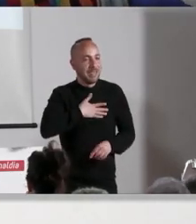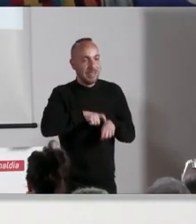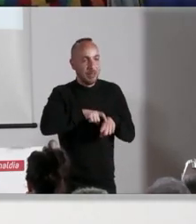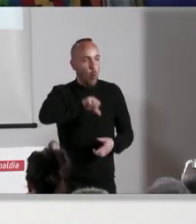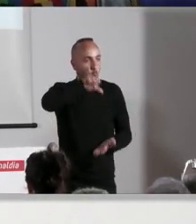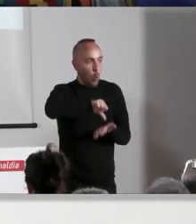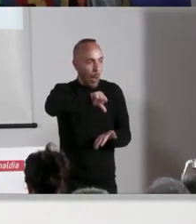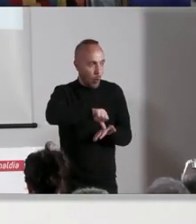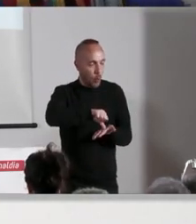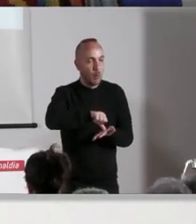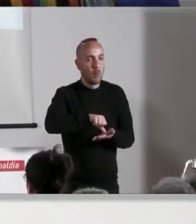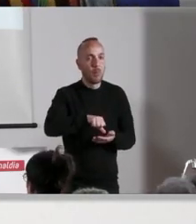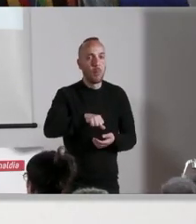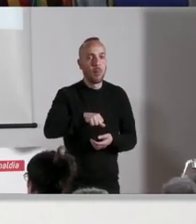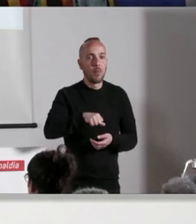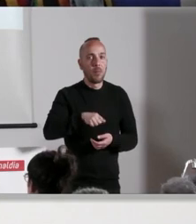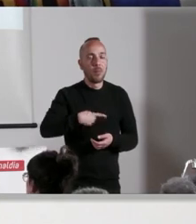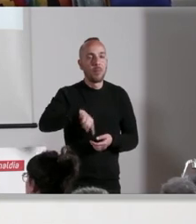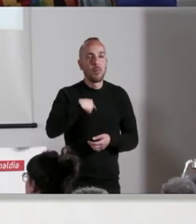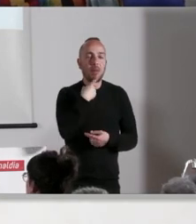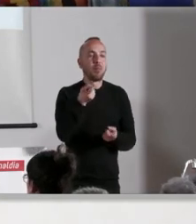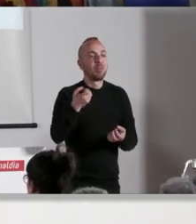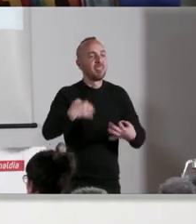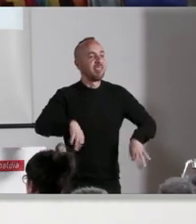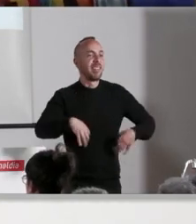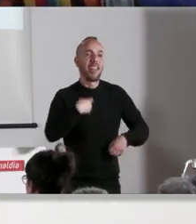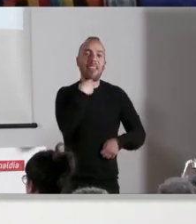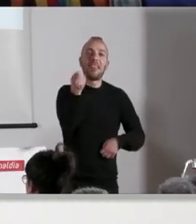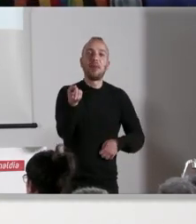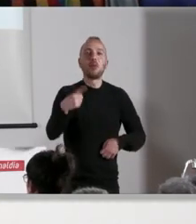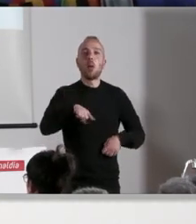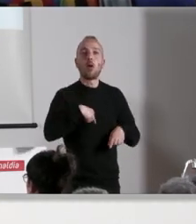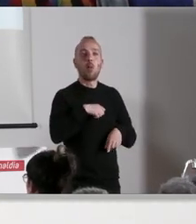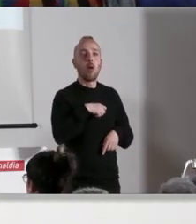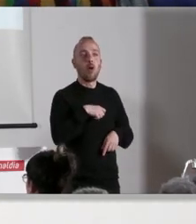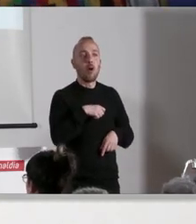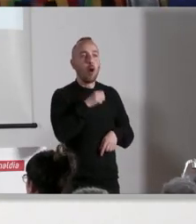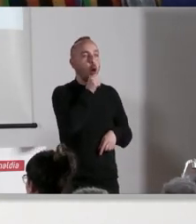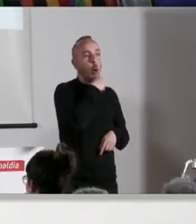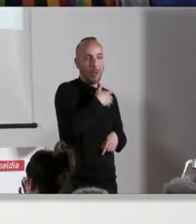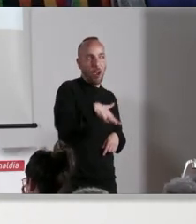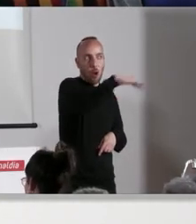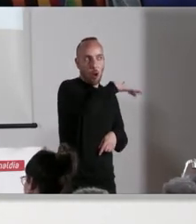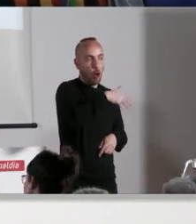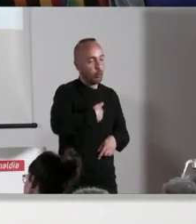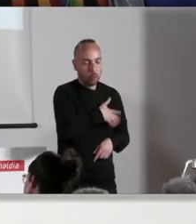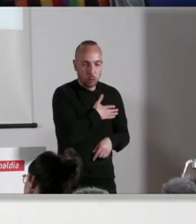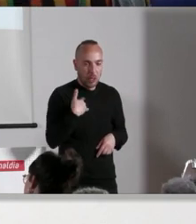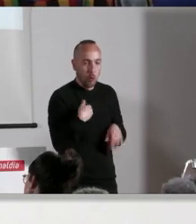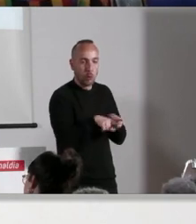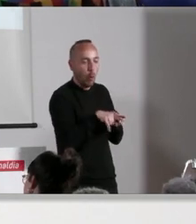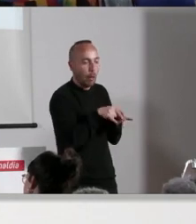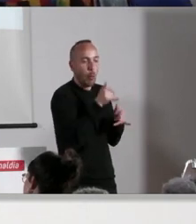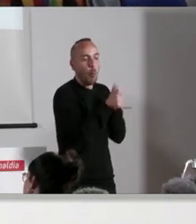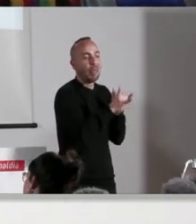pues solemos decir pues de modo coloquial pues que queremos que lo viejo nos quede a tiro bici y bueno,